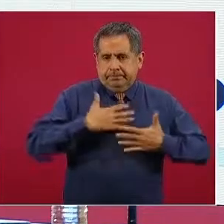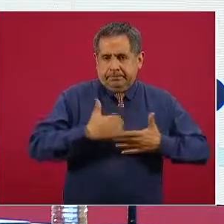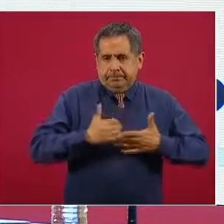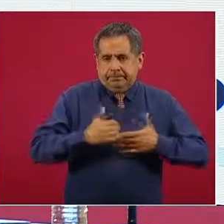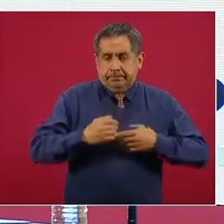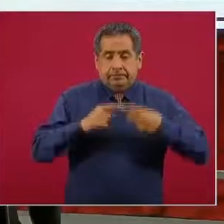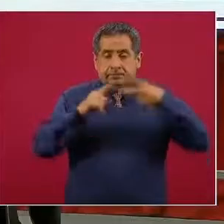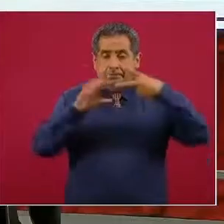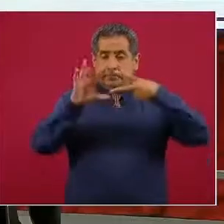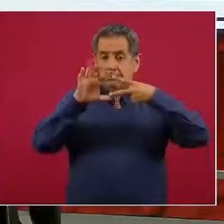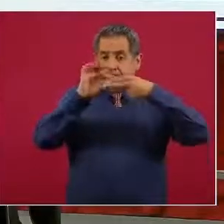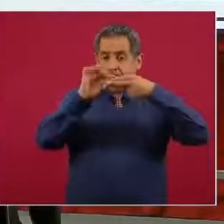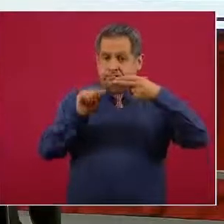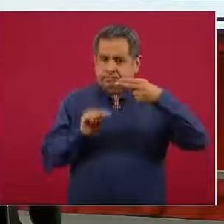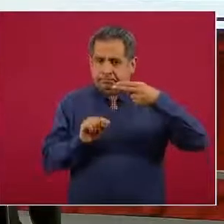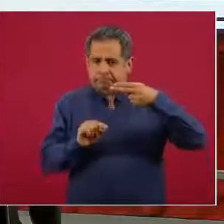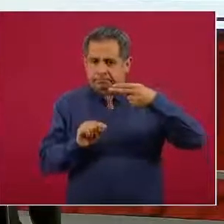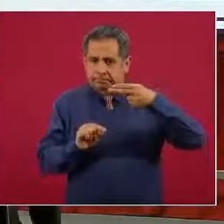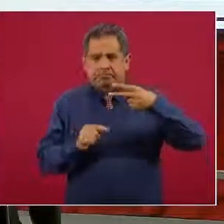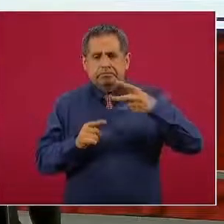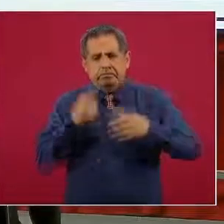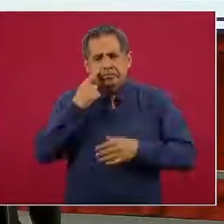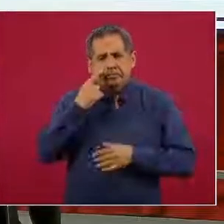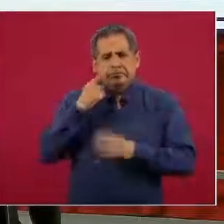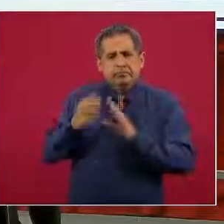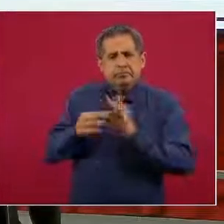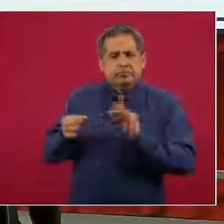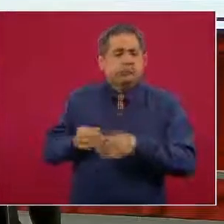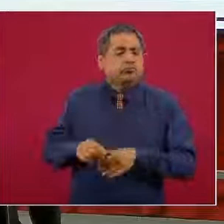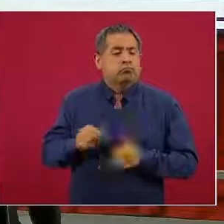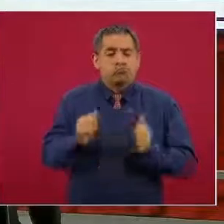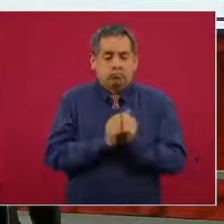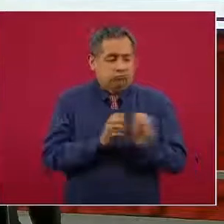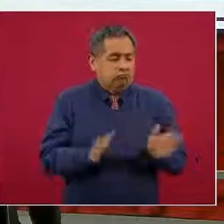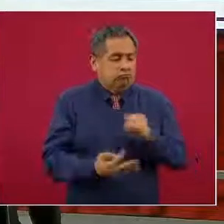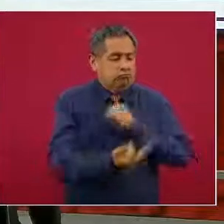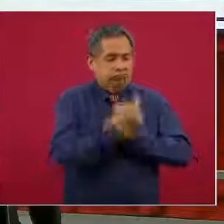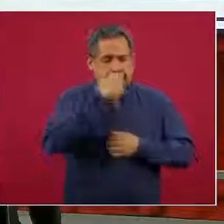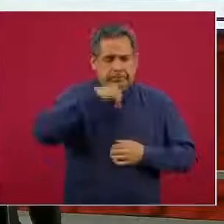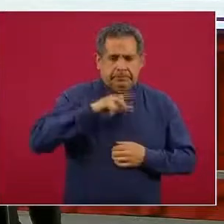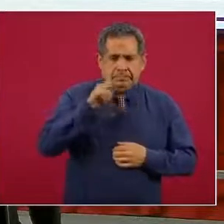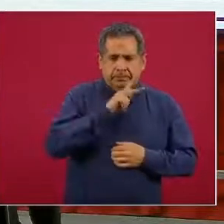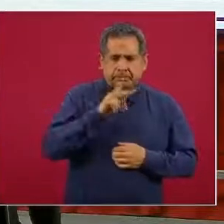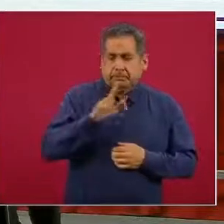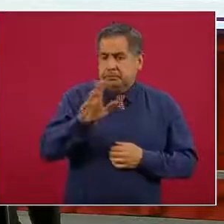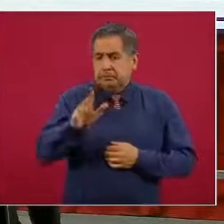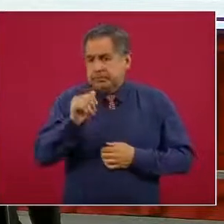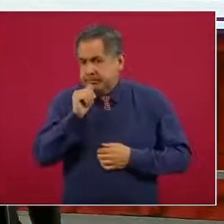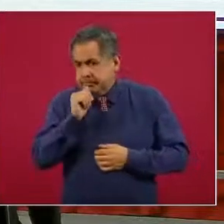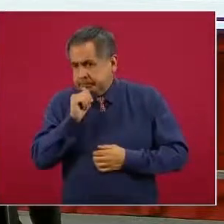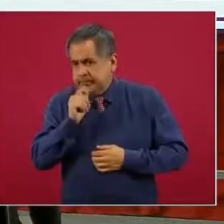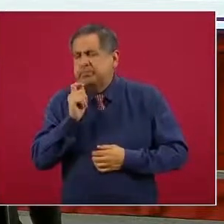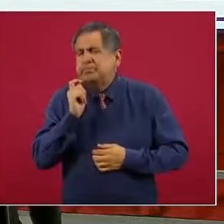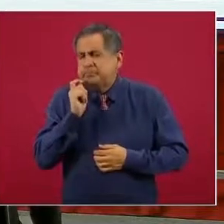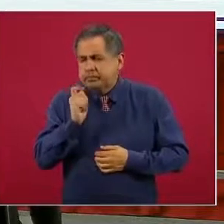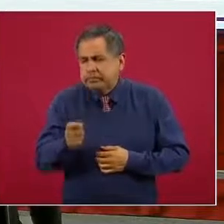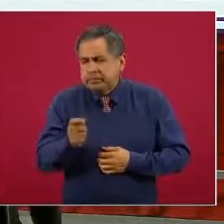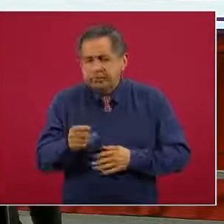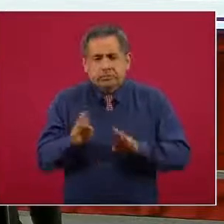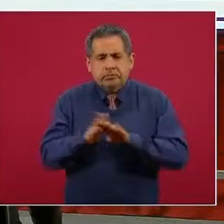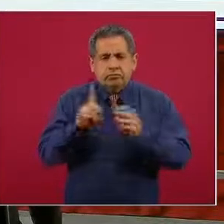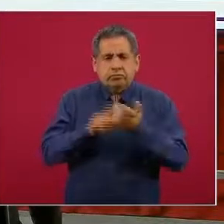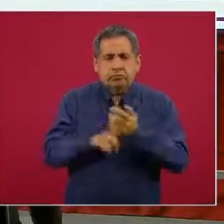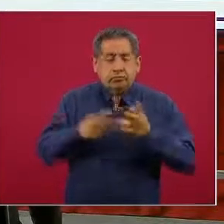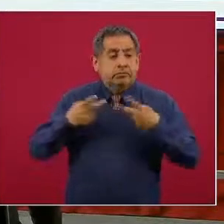morada. Pero vean ustedes, aquí no se nota tanto en las camas con ventilador y de hecho todavía no ocurre el fenómeno en camas con ventilador, pero